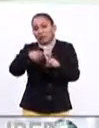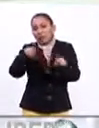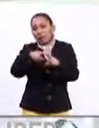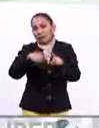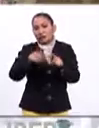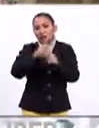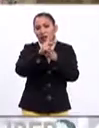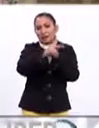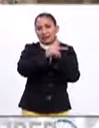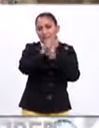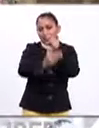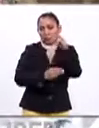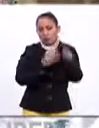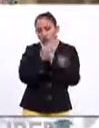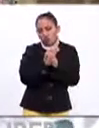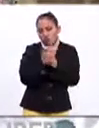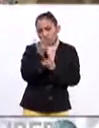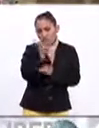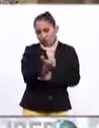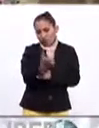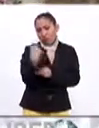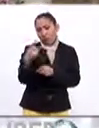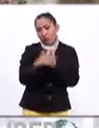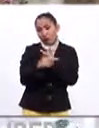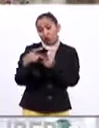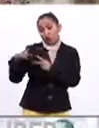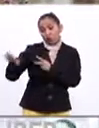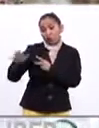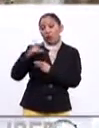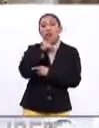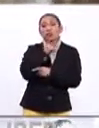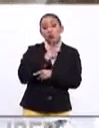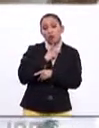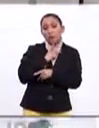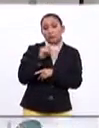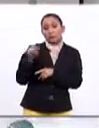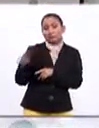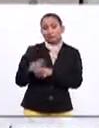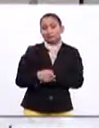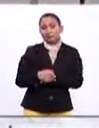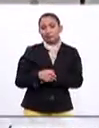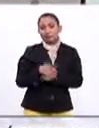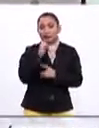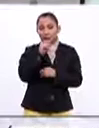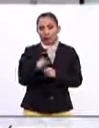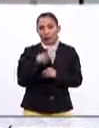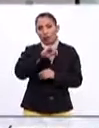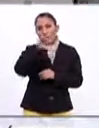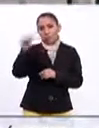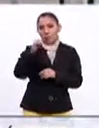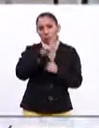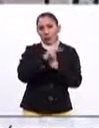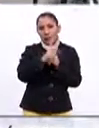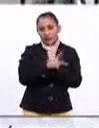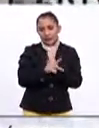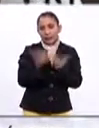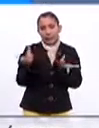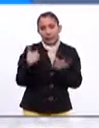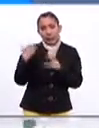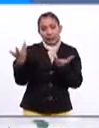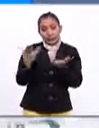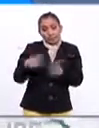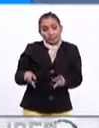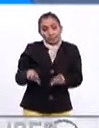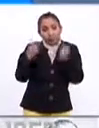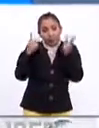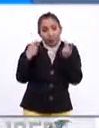distintas economías del mundo, pues la producción de crudo, de petróleo, también en el resto de los países que se dedican